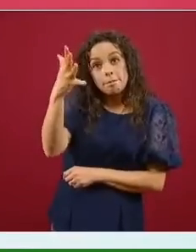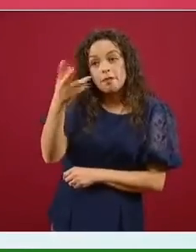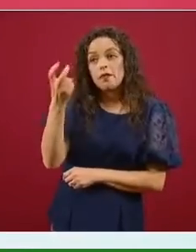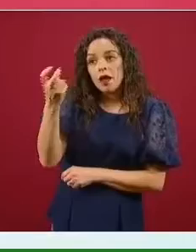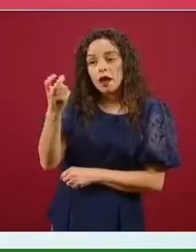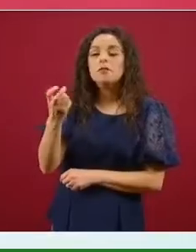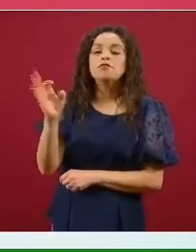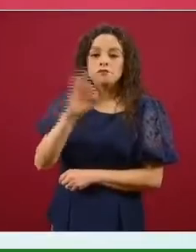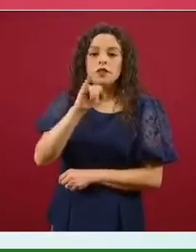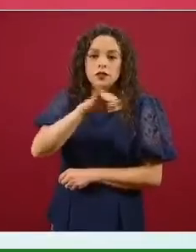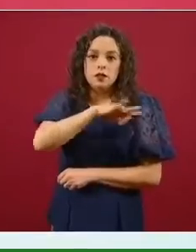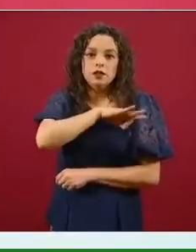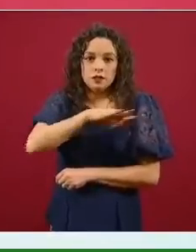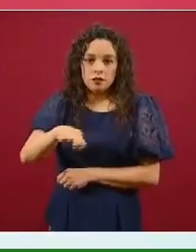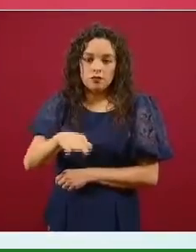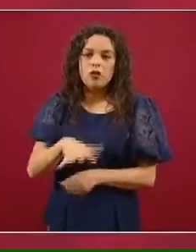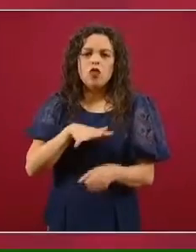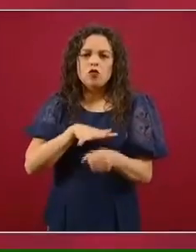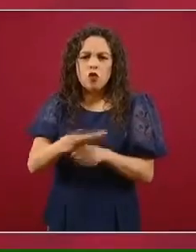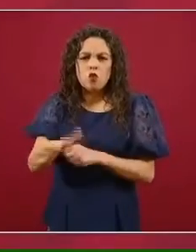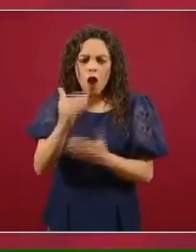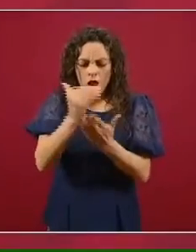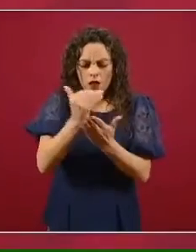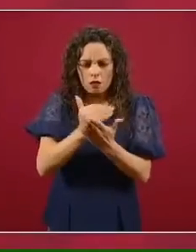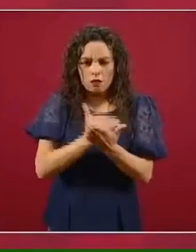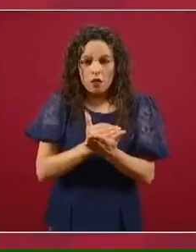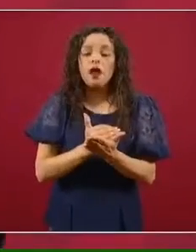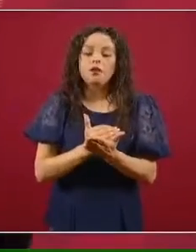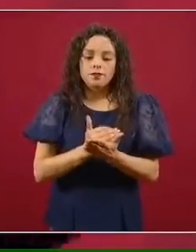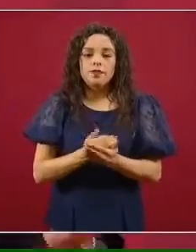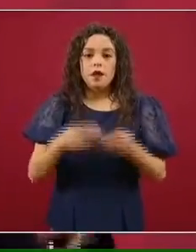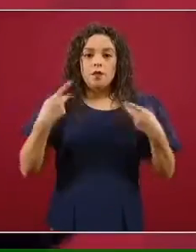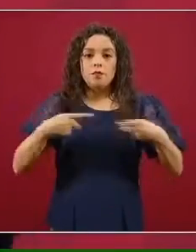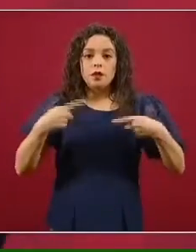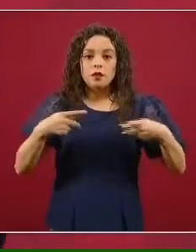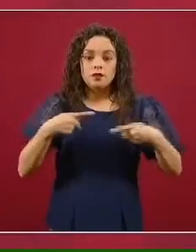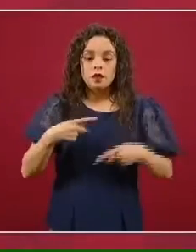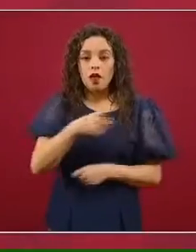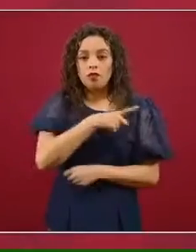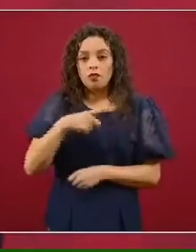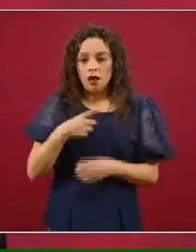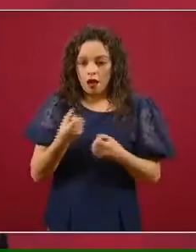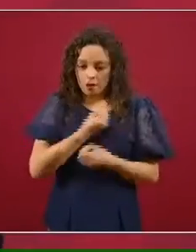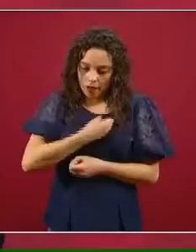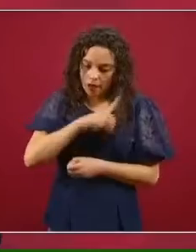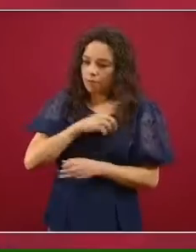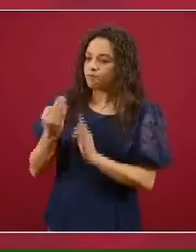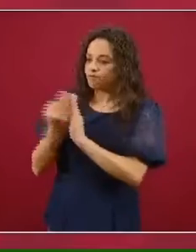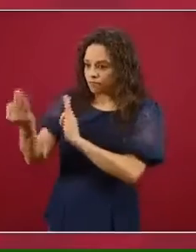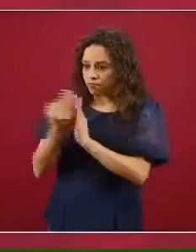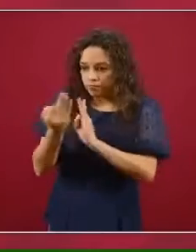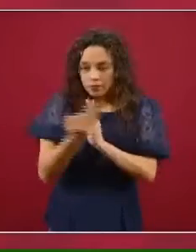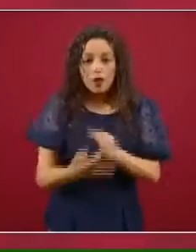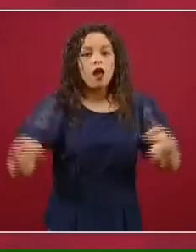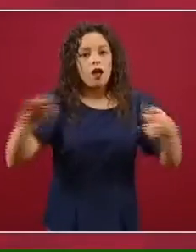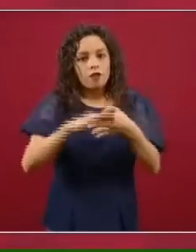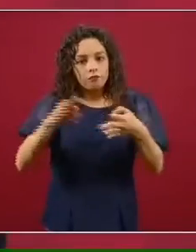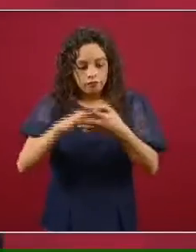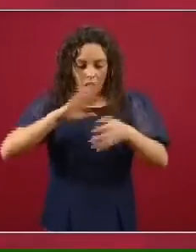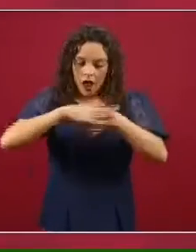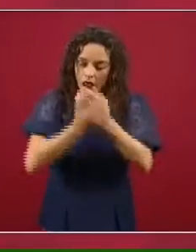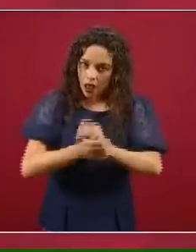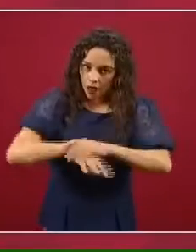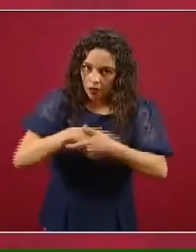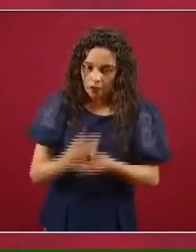realidad. ¿Cuáles son esas condiciones? Que la población se mantenga a sana distancia, se lave continuamente las manos, proteja